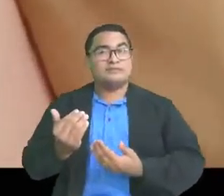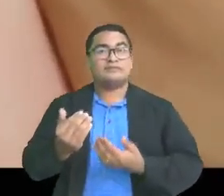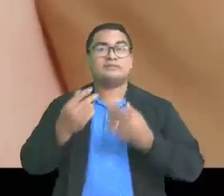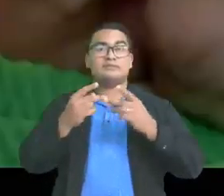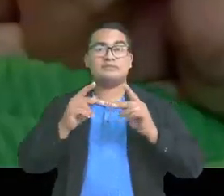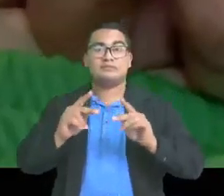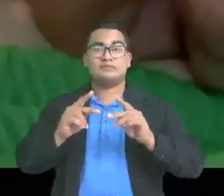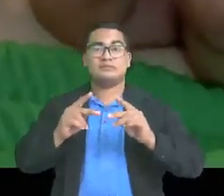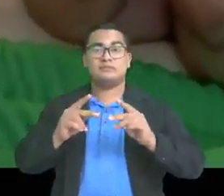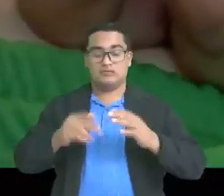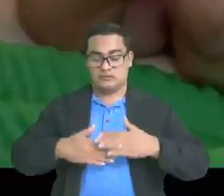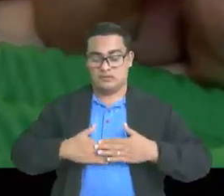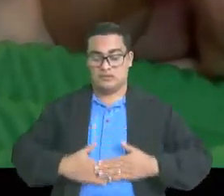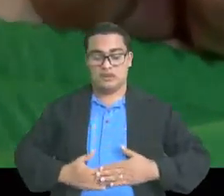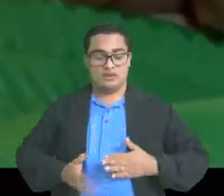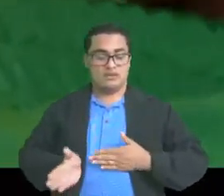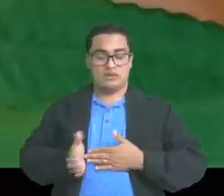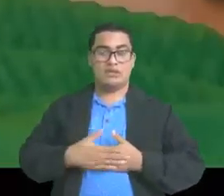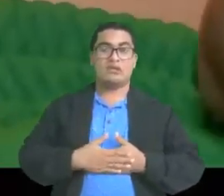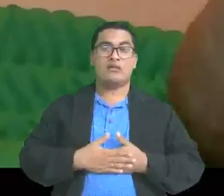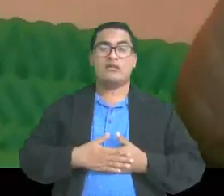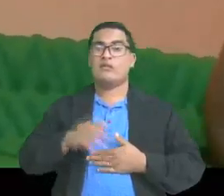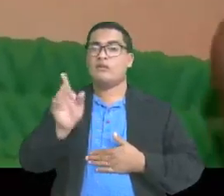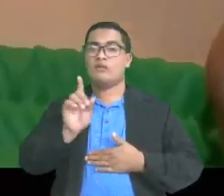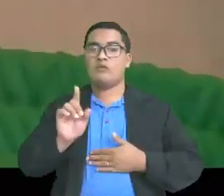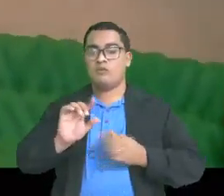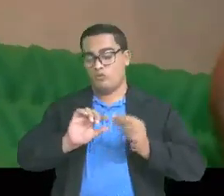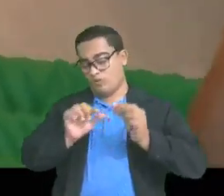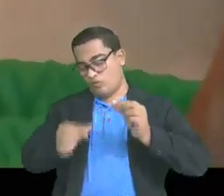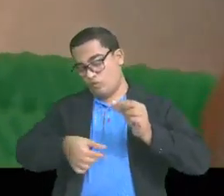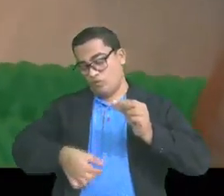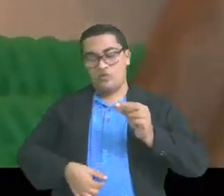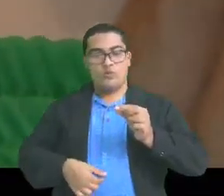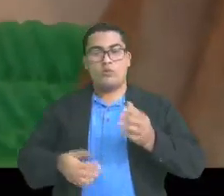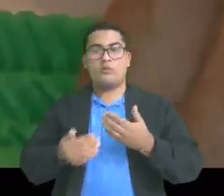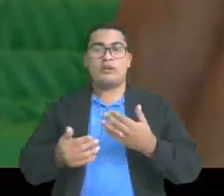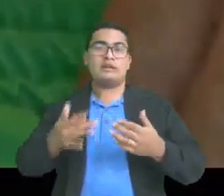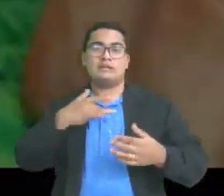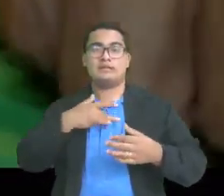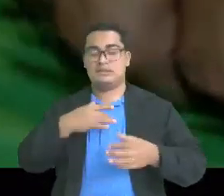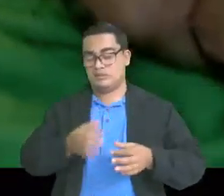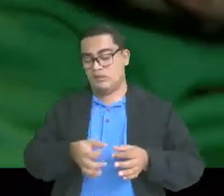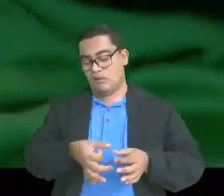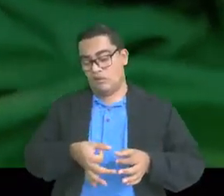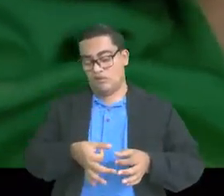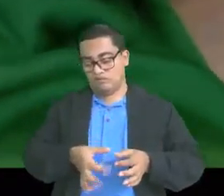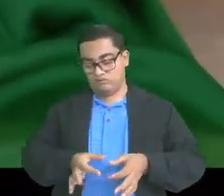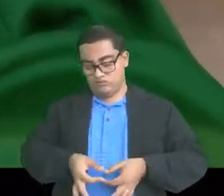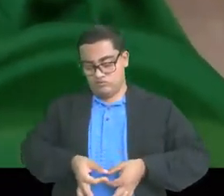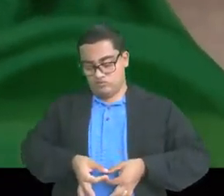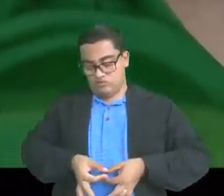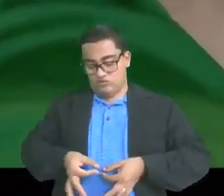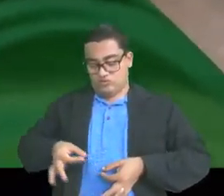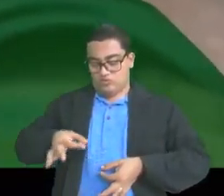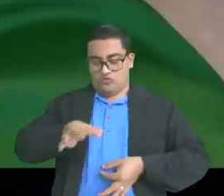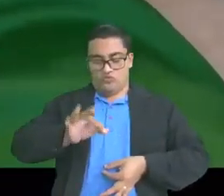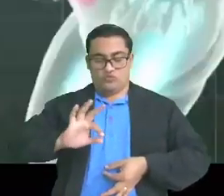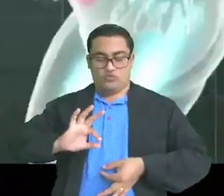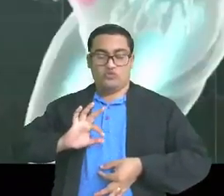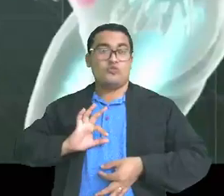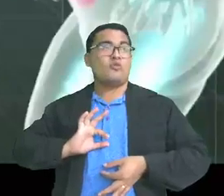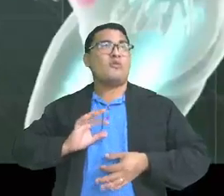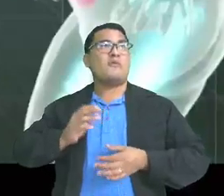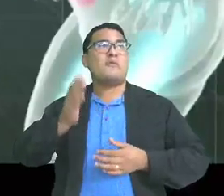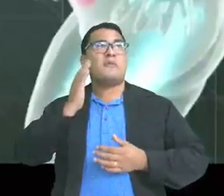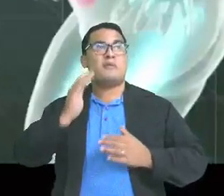abdomen completamente cerrada, no hay por dónde pase el cordón. Entonces tenemos que tener un orificio, ¿ya? Y ese es el ombligo como tal,